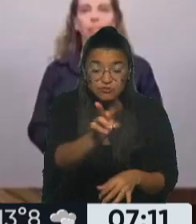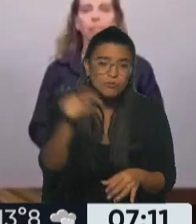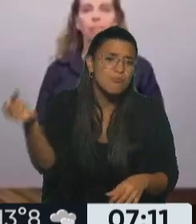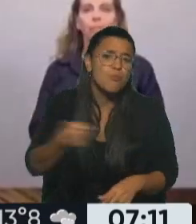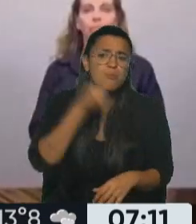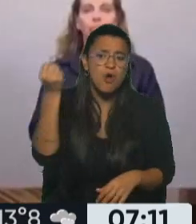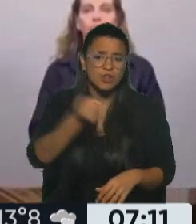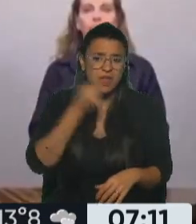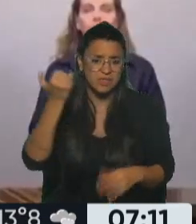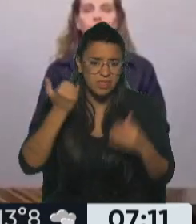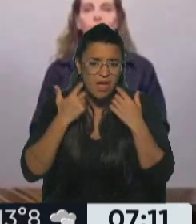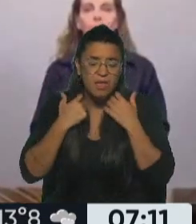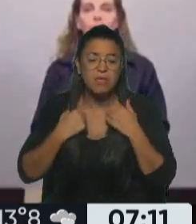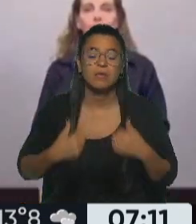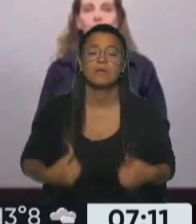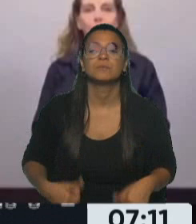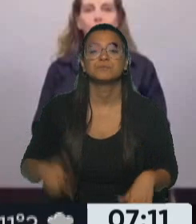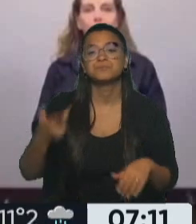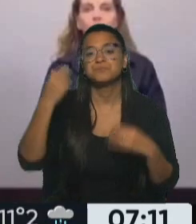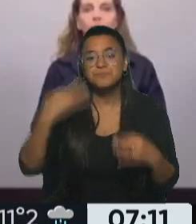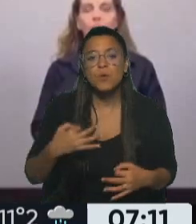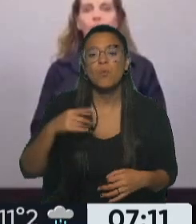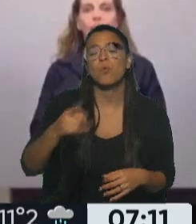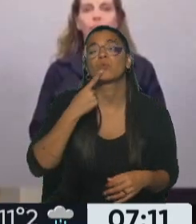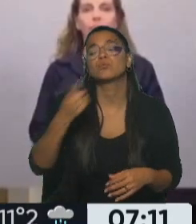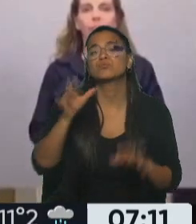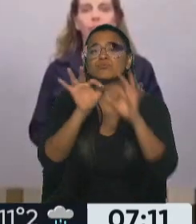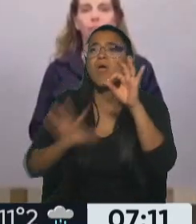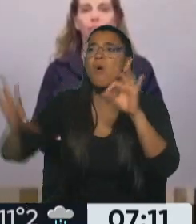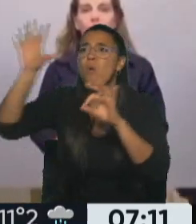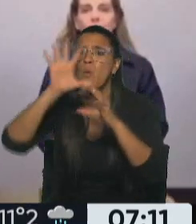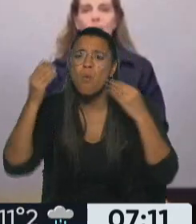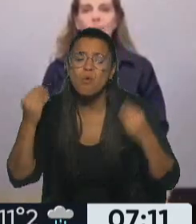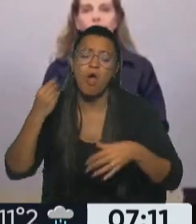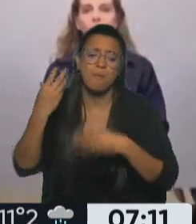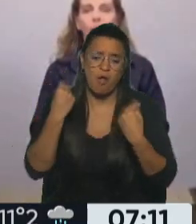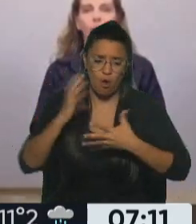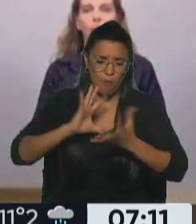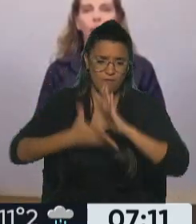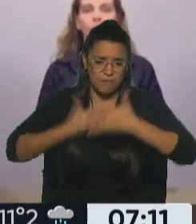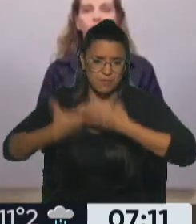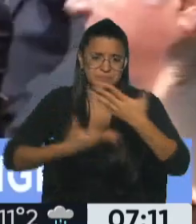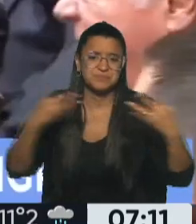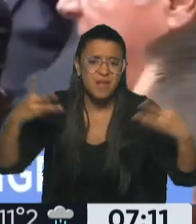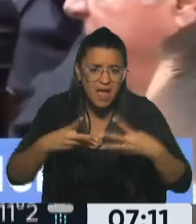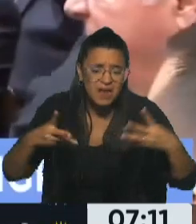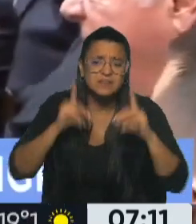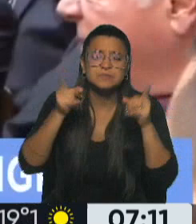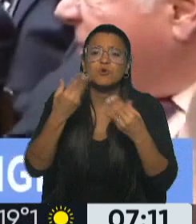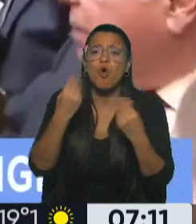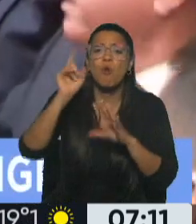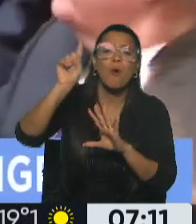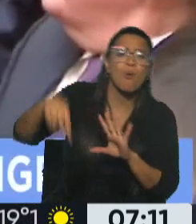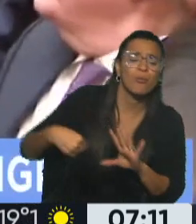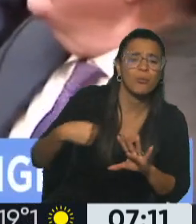importantísima que bueno tiene que ver con el destino de Europa el destino de la guerra por supuesto y con el devenir de